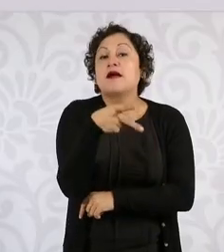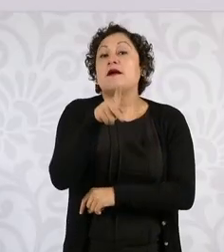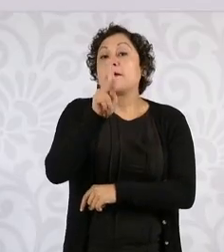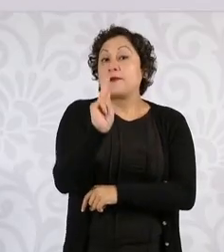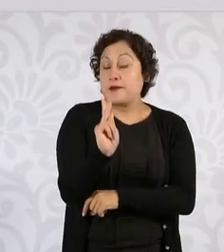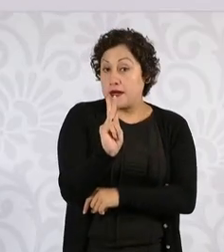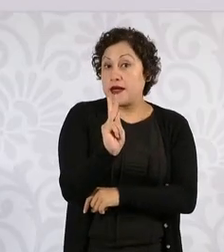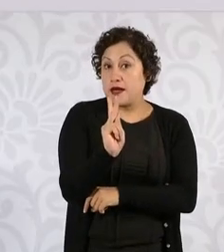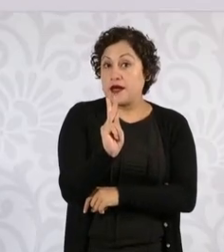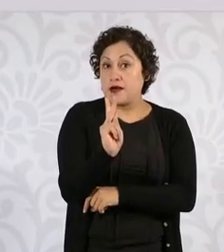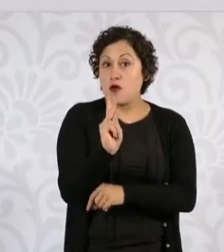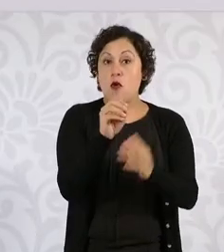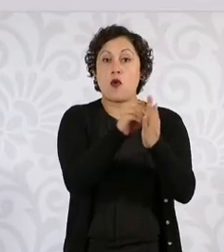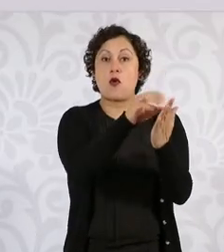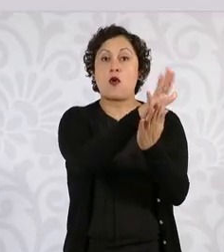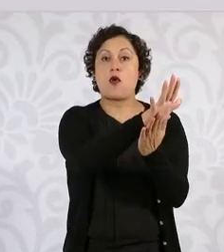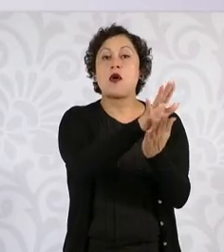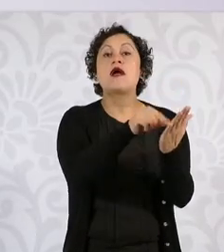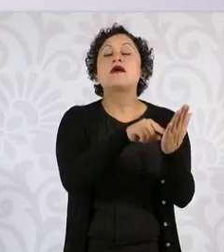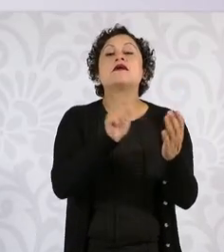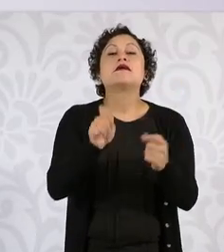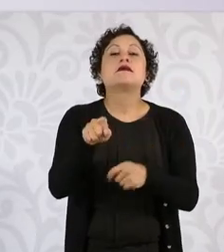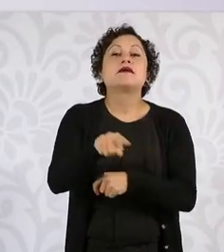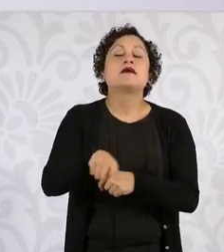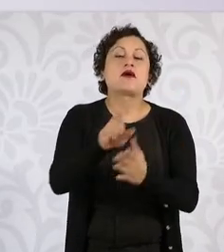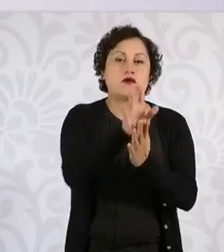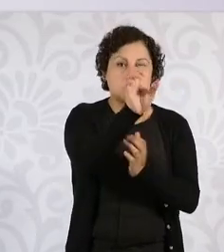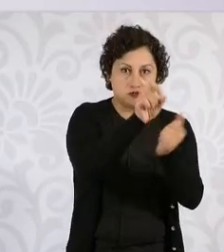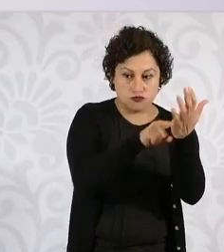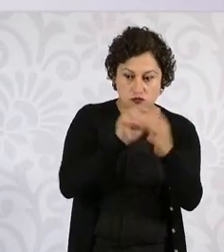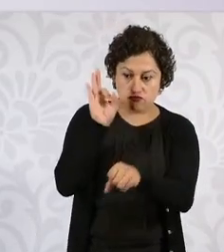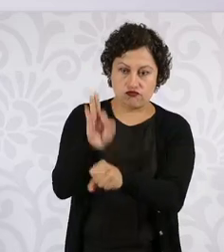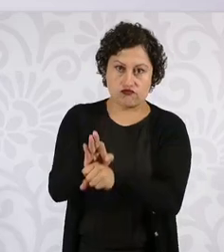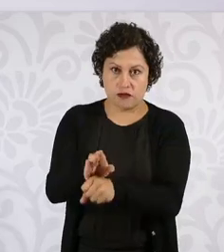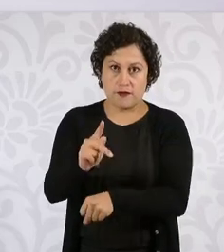recupera pues lo principal, que es no solo